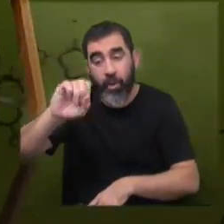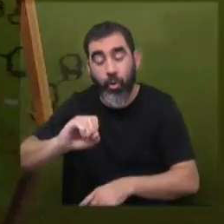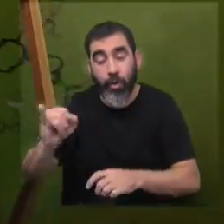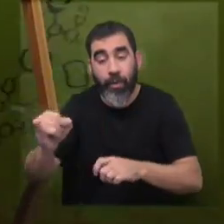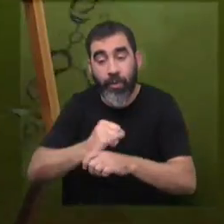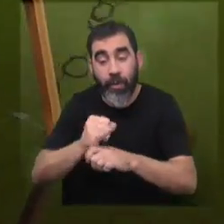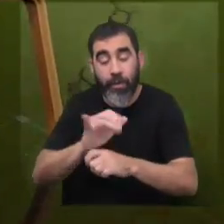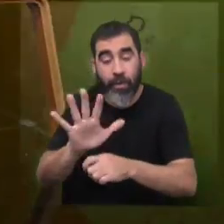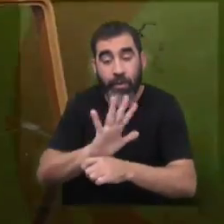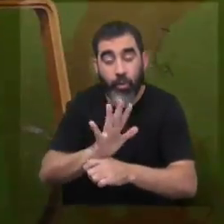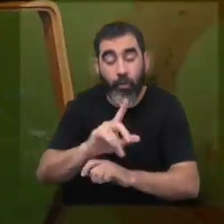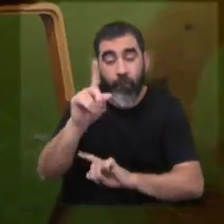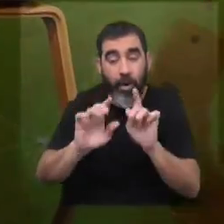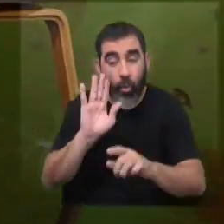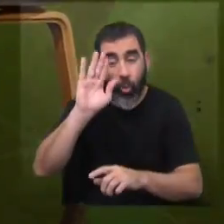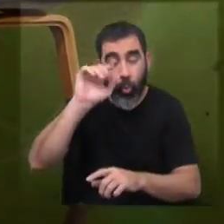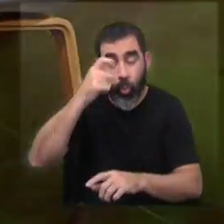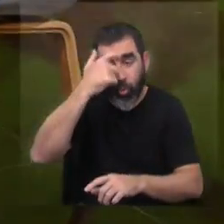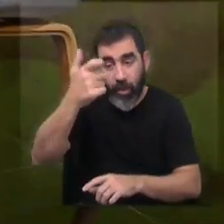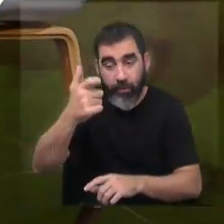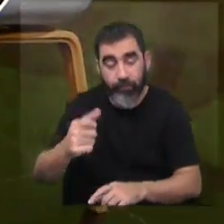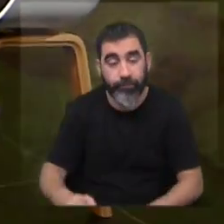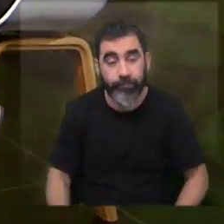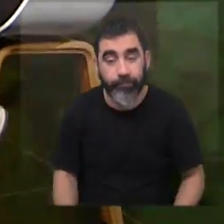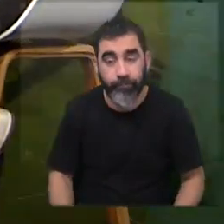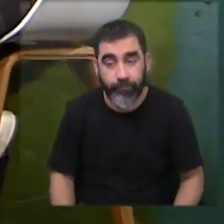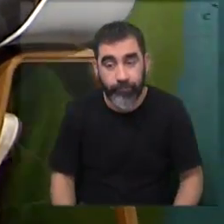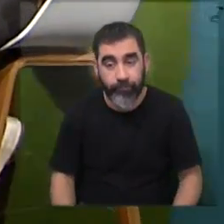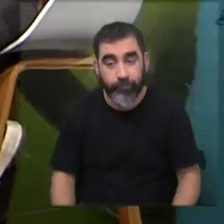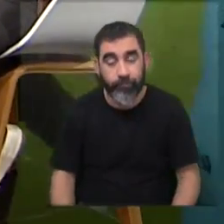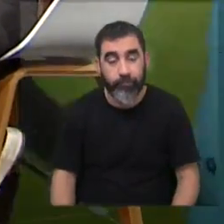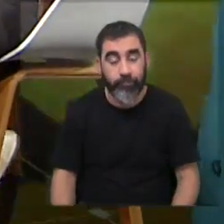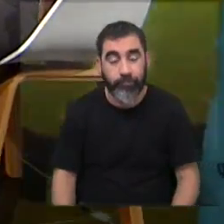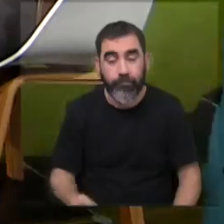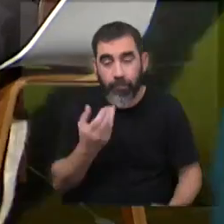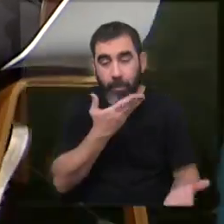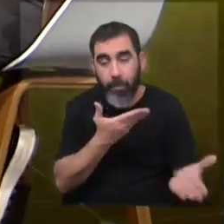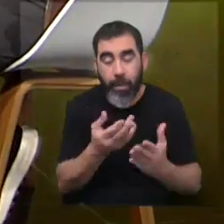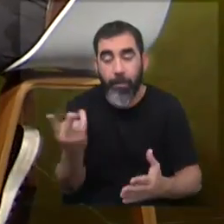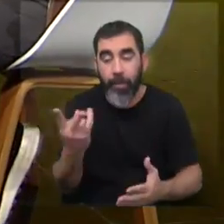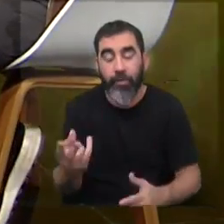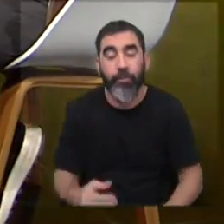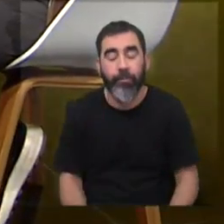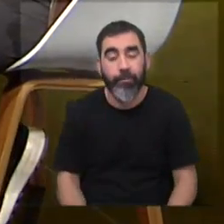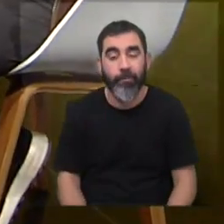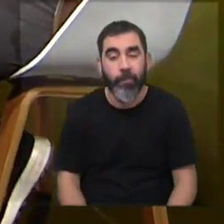de Biología, también de Facultad de Ciencias, y autor o coautor de uno de los capítulos del libro. Bienvenidos a ambos. Muchas gracias. Gracias por la invitación. Primero